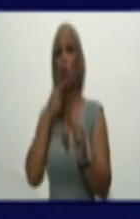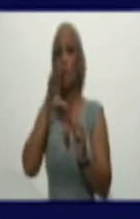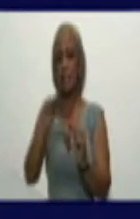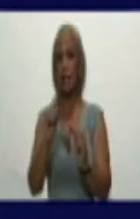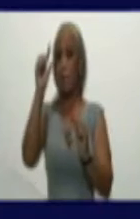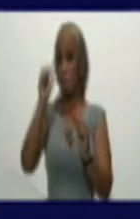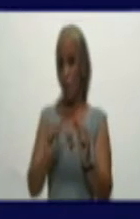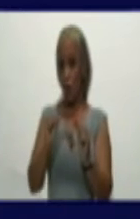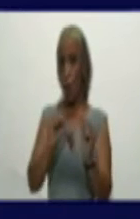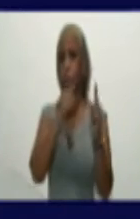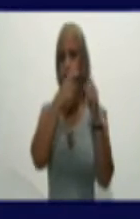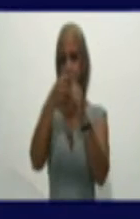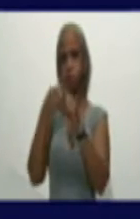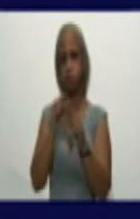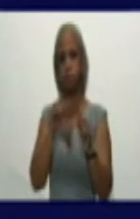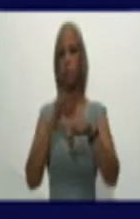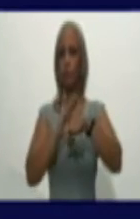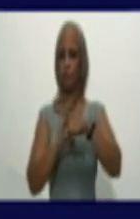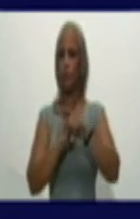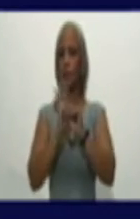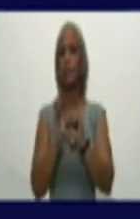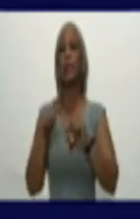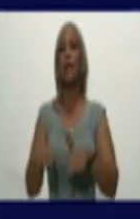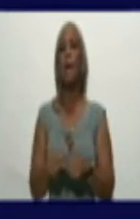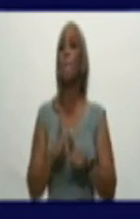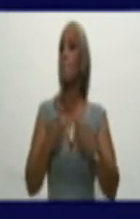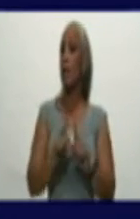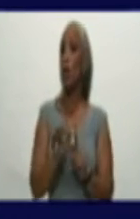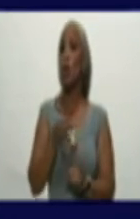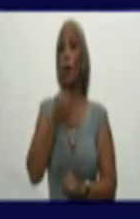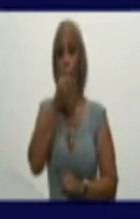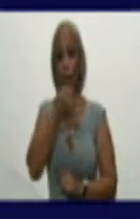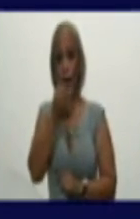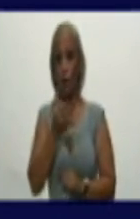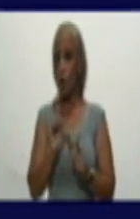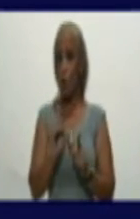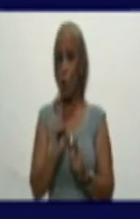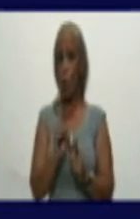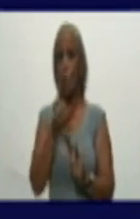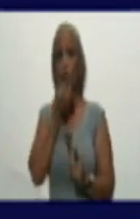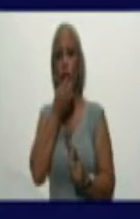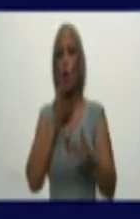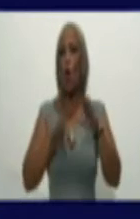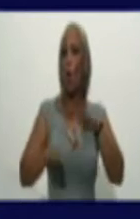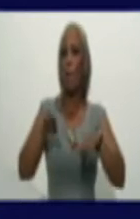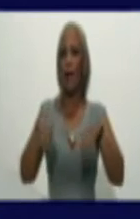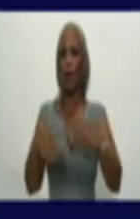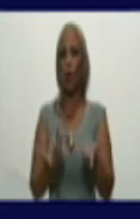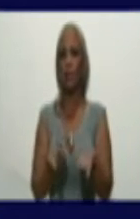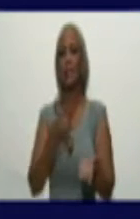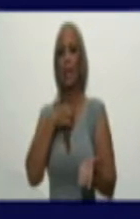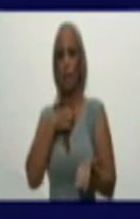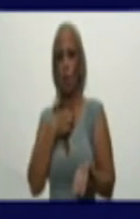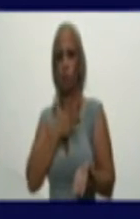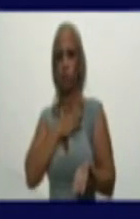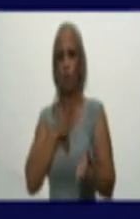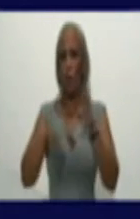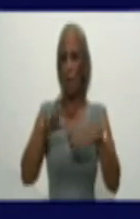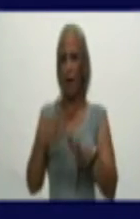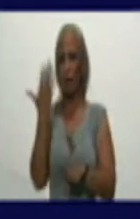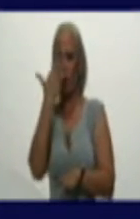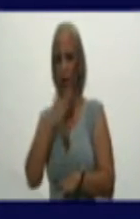reportando actualmente, pero como siempre se ha explicado, no es favorable compararnos con el país. Tenemos que compararnos con nosotros mismos